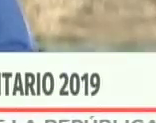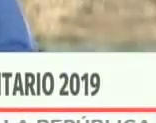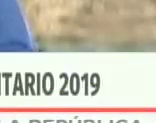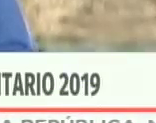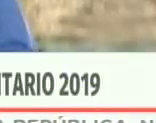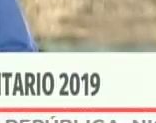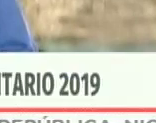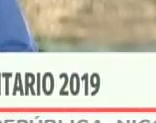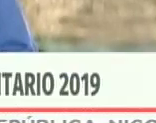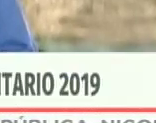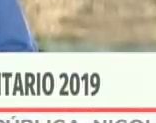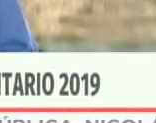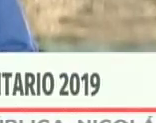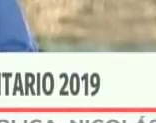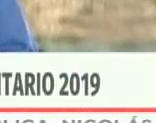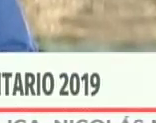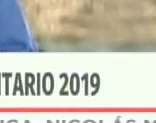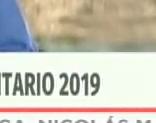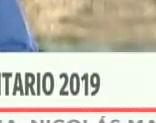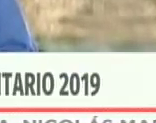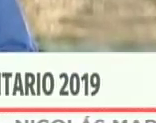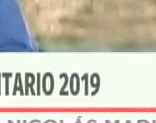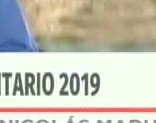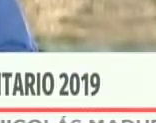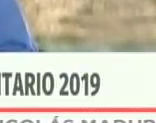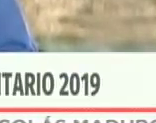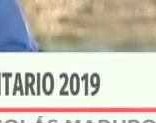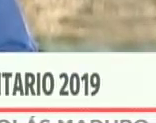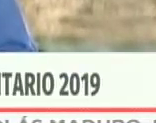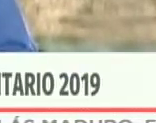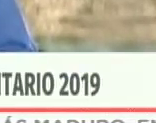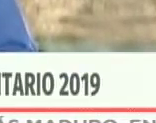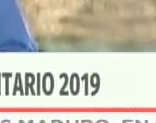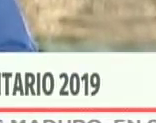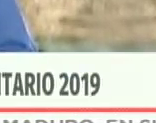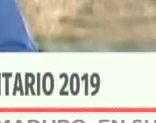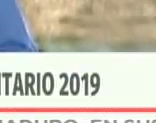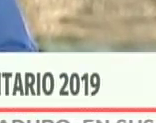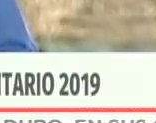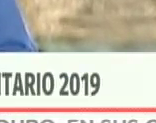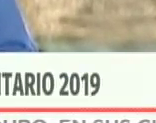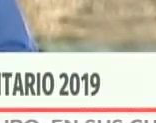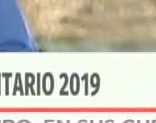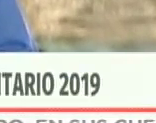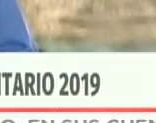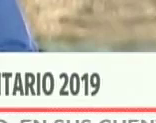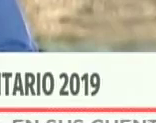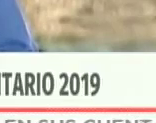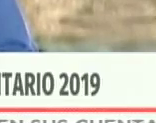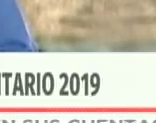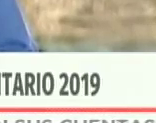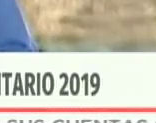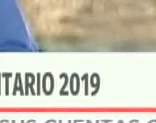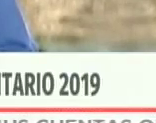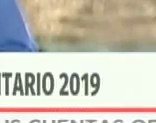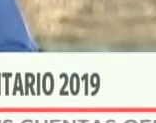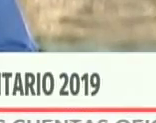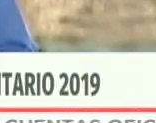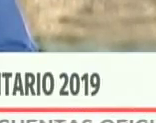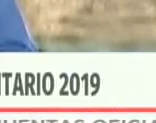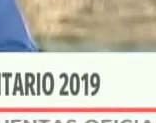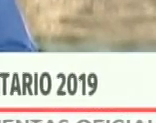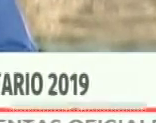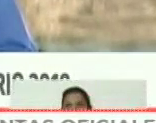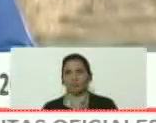entonces, directamente al municipio de Rosalia, al Centro de Formación Socialista Simón Rodríguez. Allá está